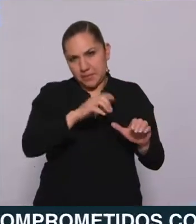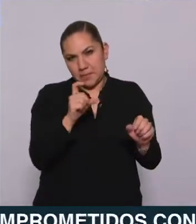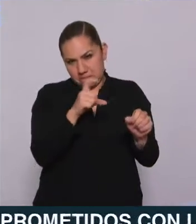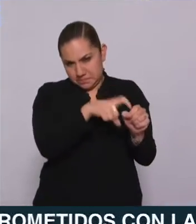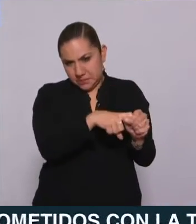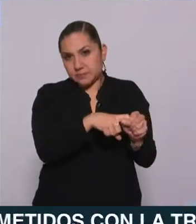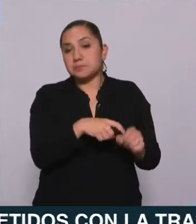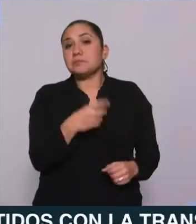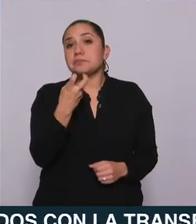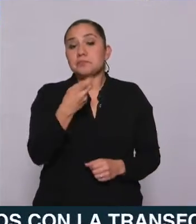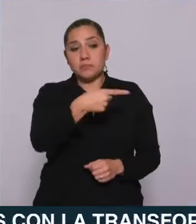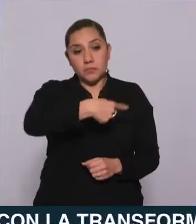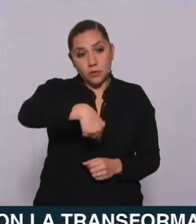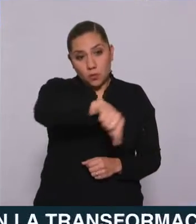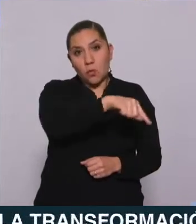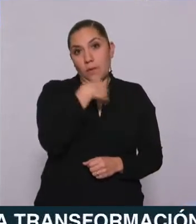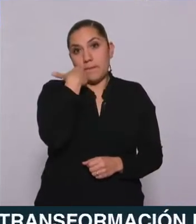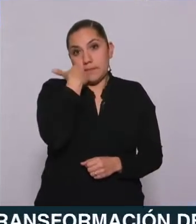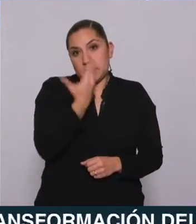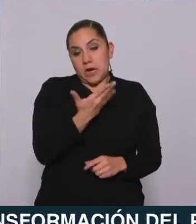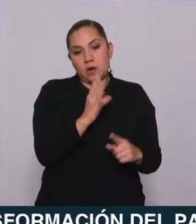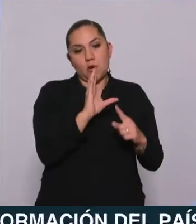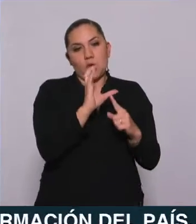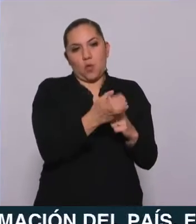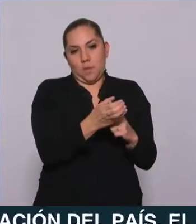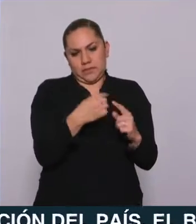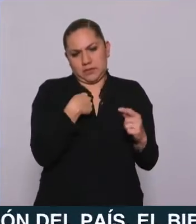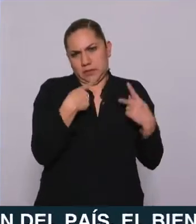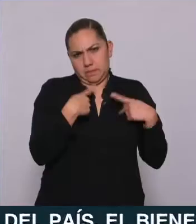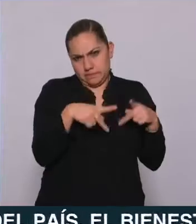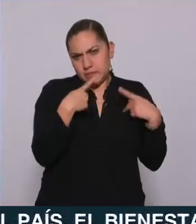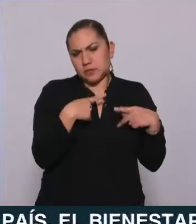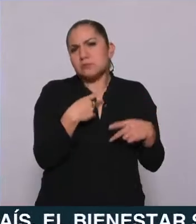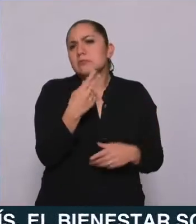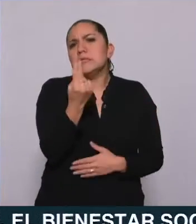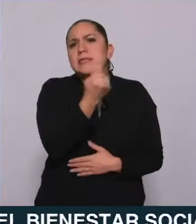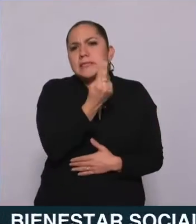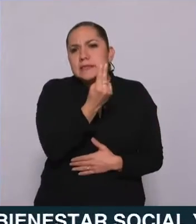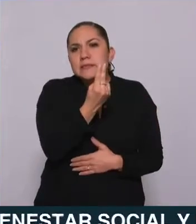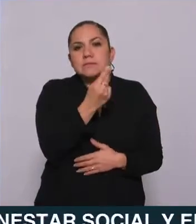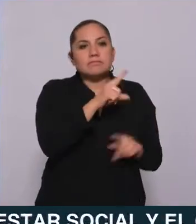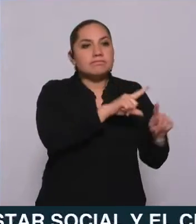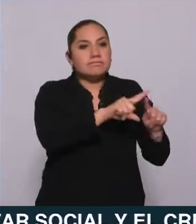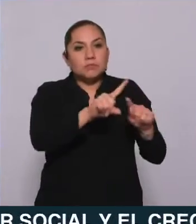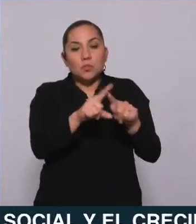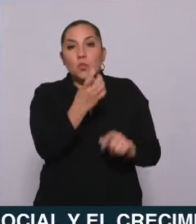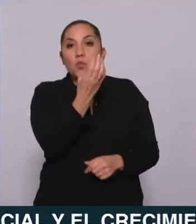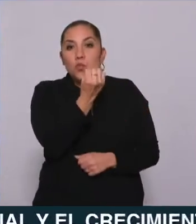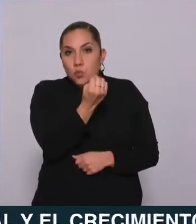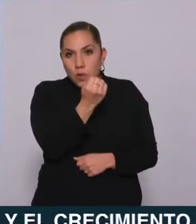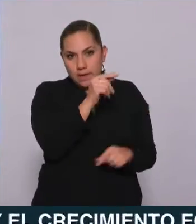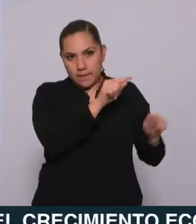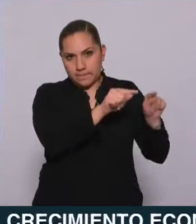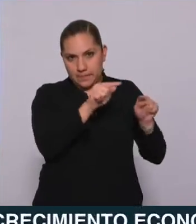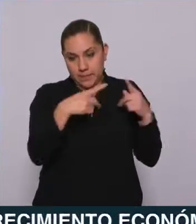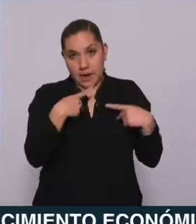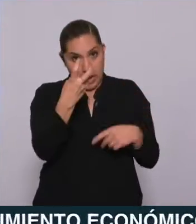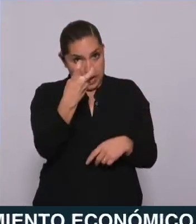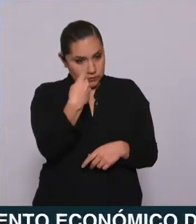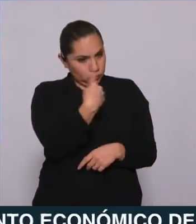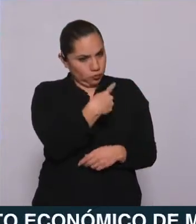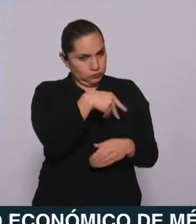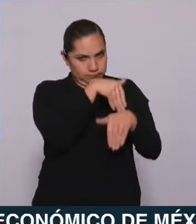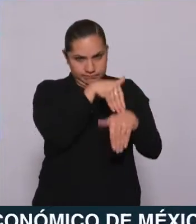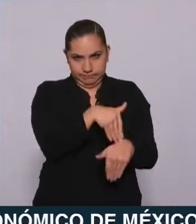como comités ciudadanos? Bueno, de entrada van a seguir teniendo los nueve integrantes. Sí, de hecho lo marca incluso la Constitución de la Ciudad